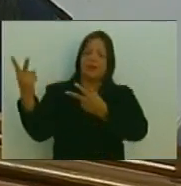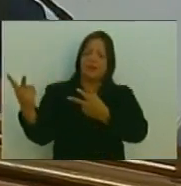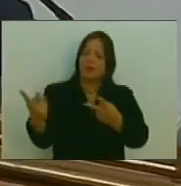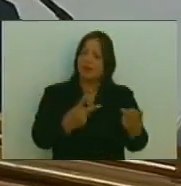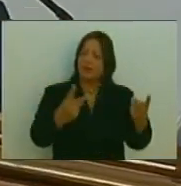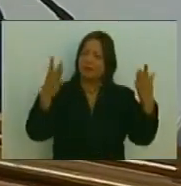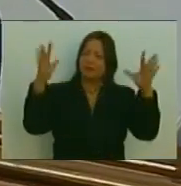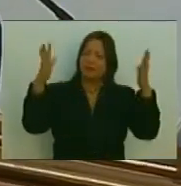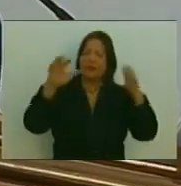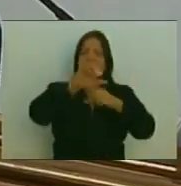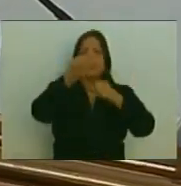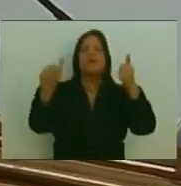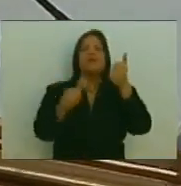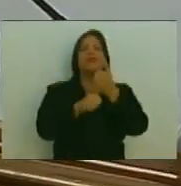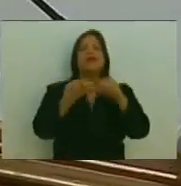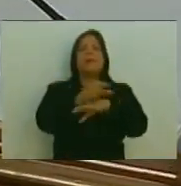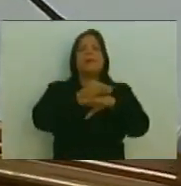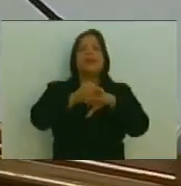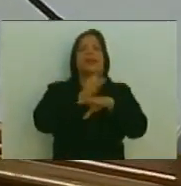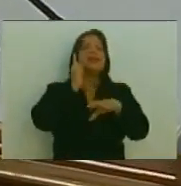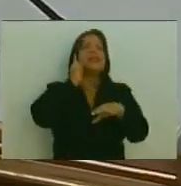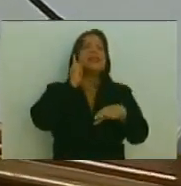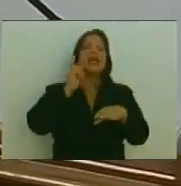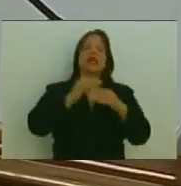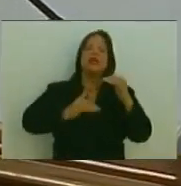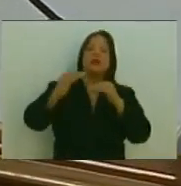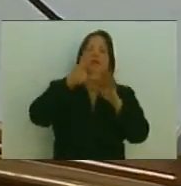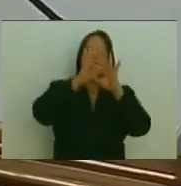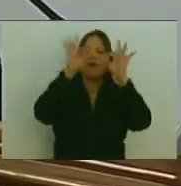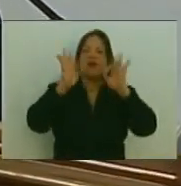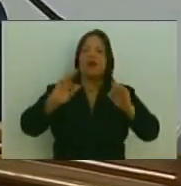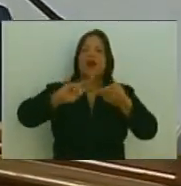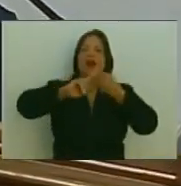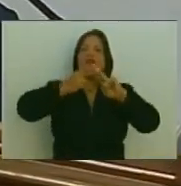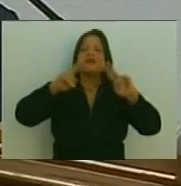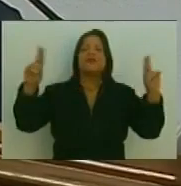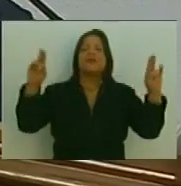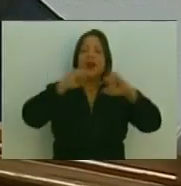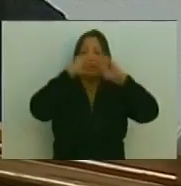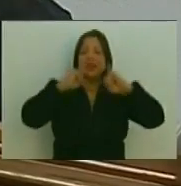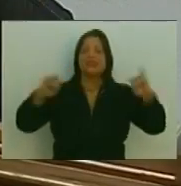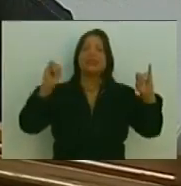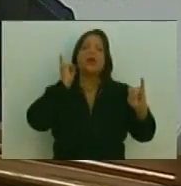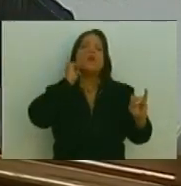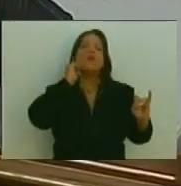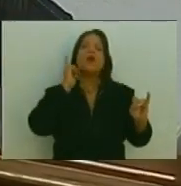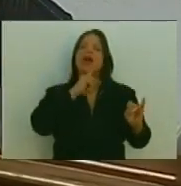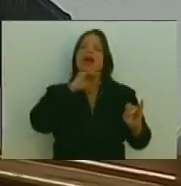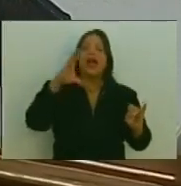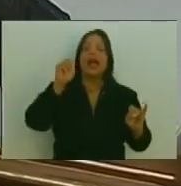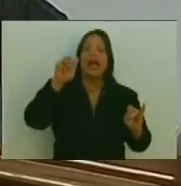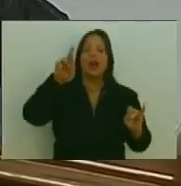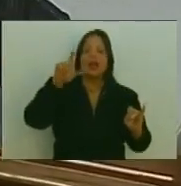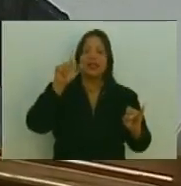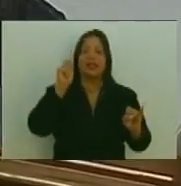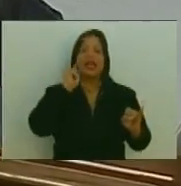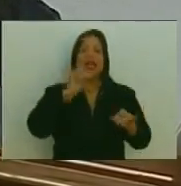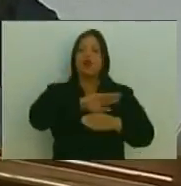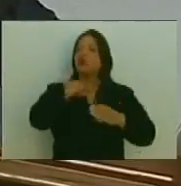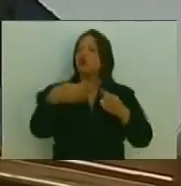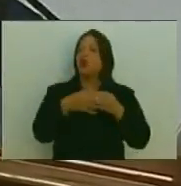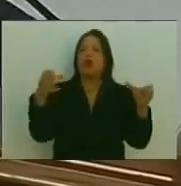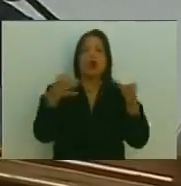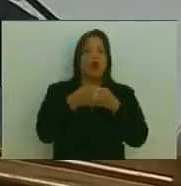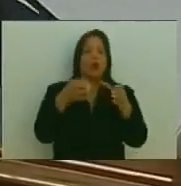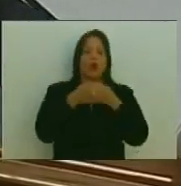a la viceministra de la Suprema Felicidad Social del Pueblo, la licenciada Carolina Sestari, y a todo su